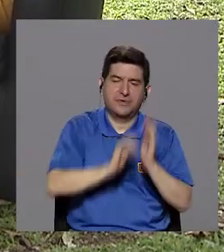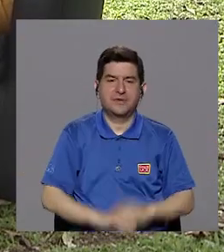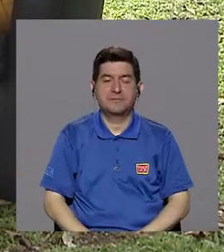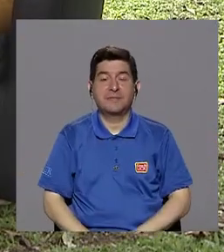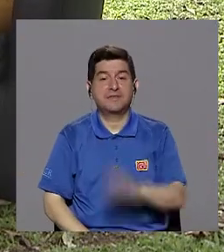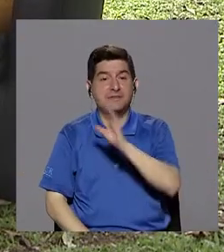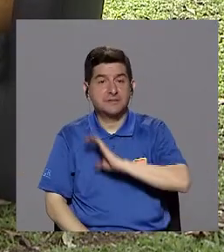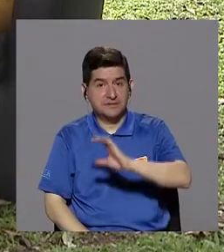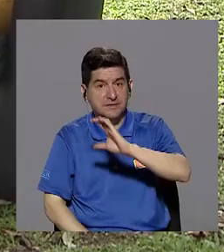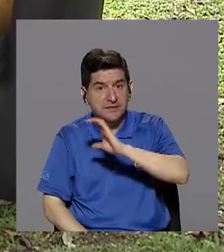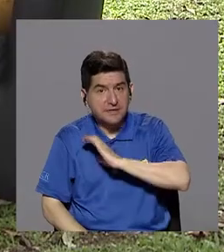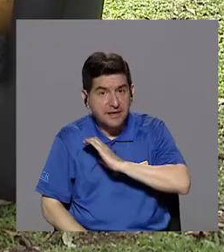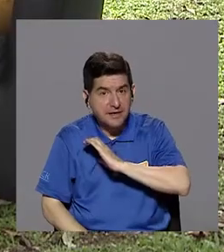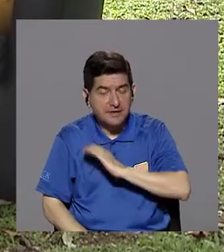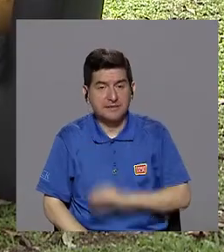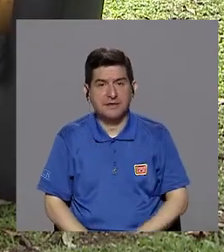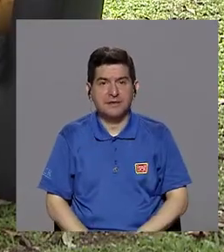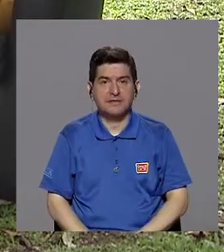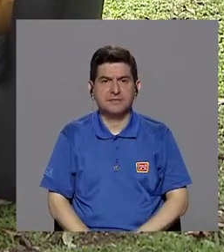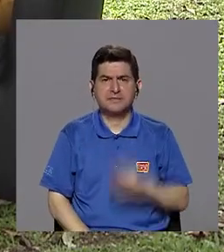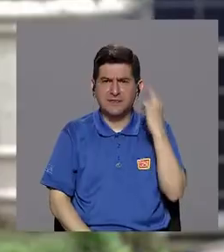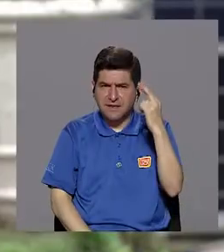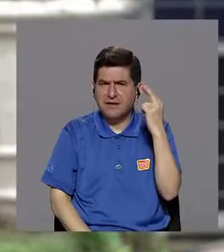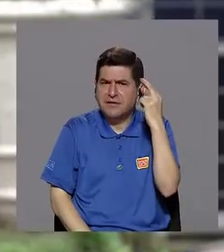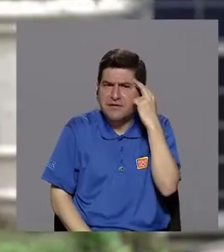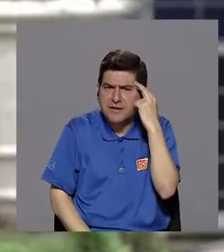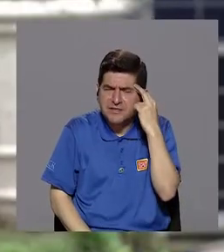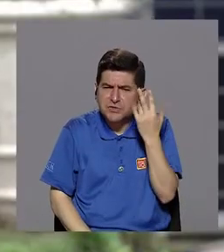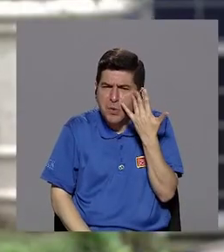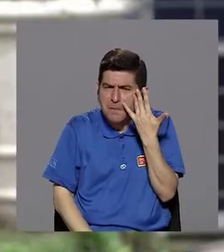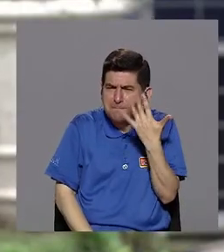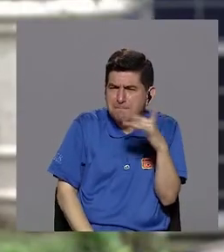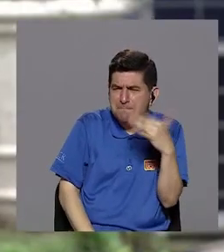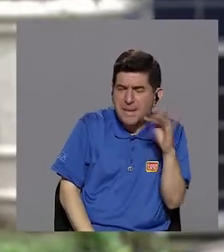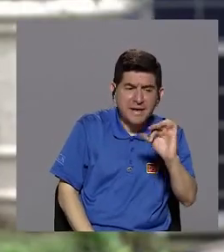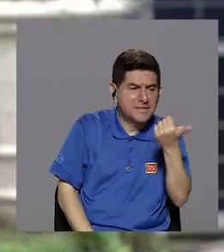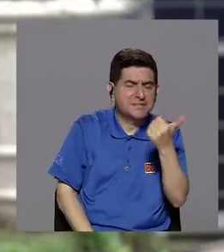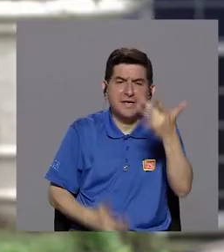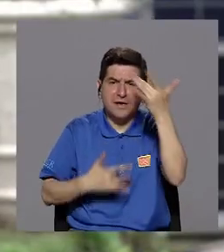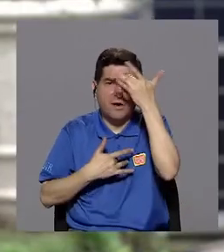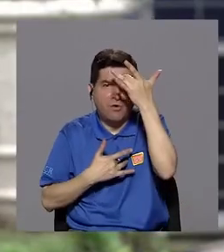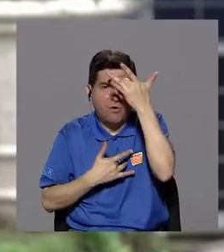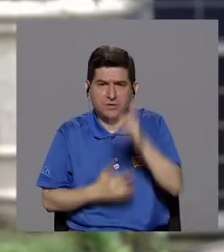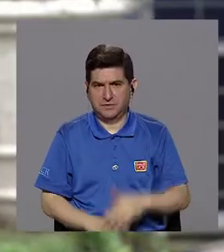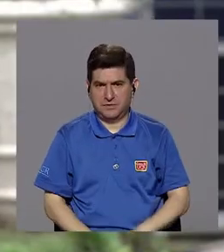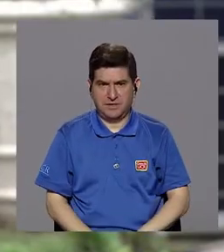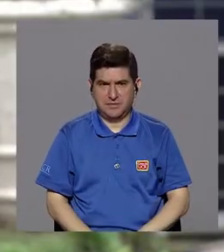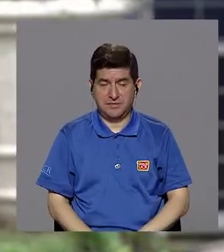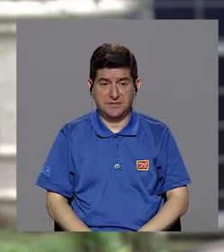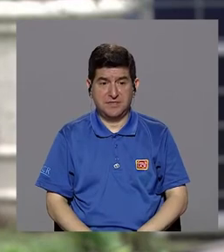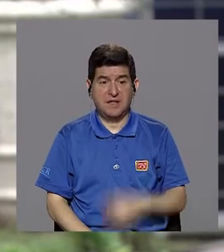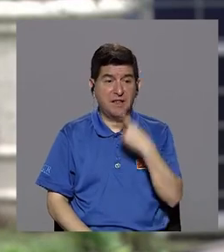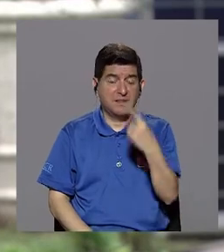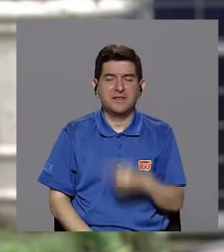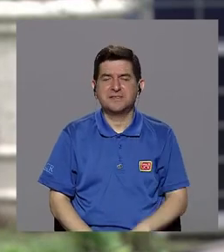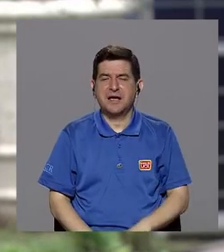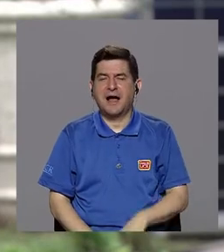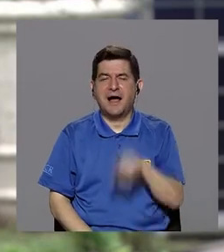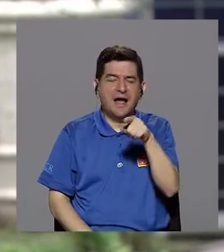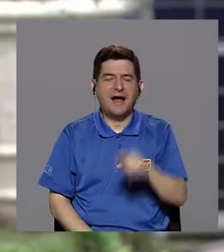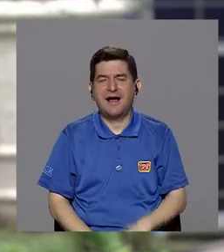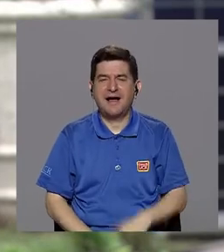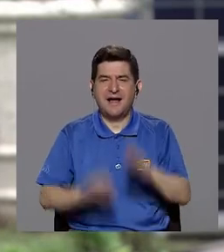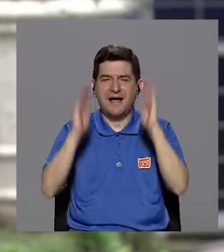Se caracteriza nada más porque se parece a muchas otras enfermedades. Algunas la llaman la gran